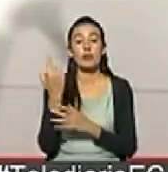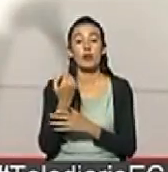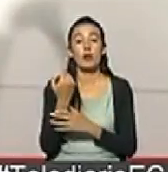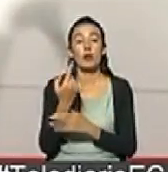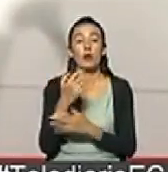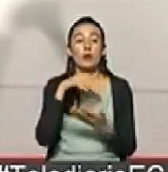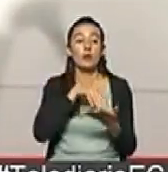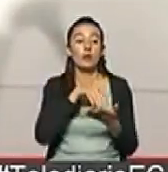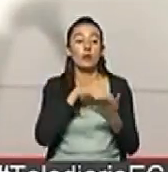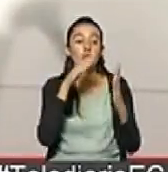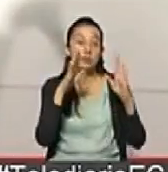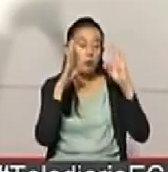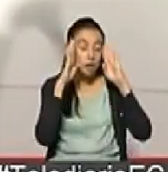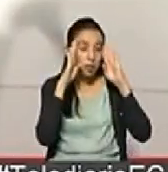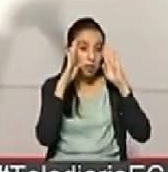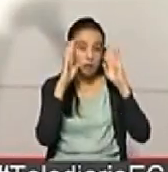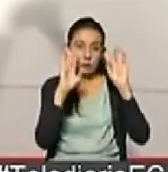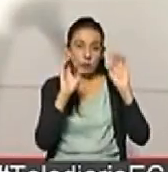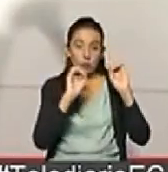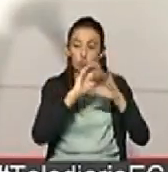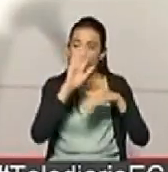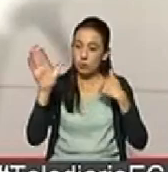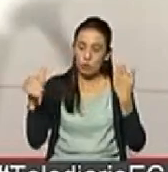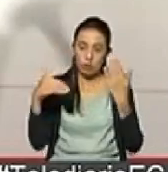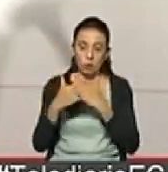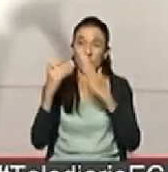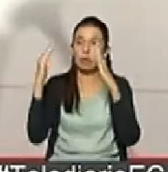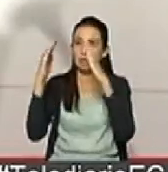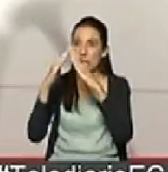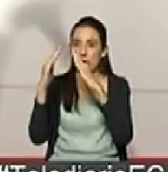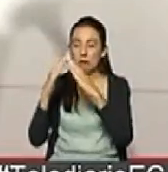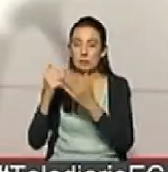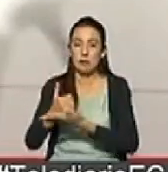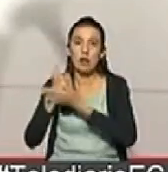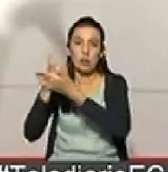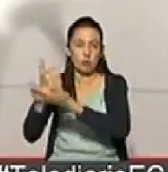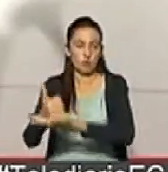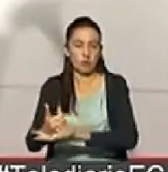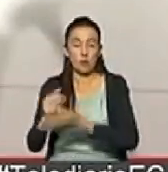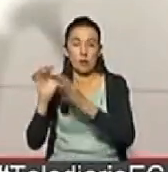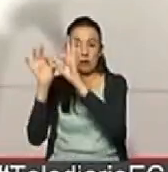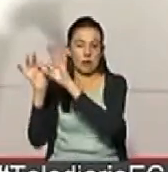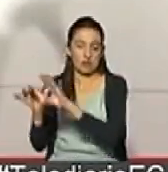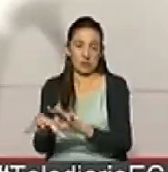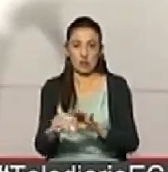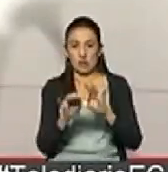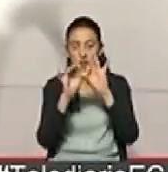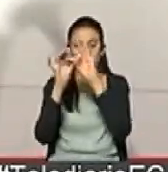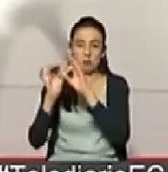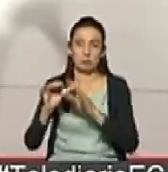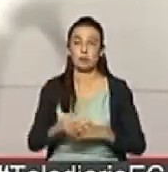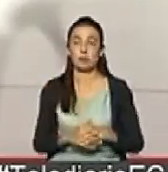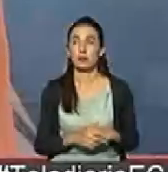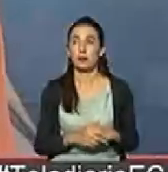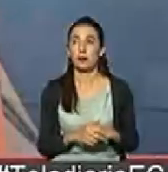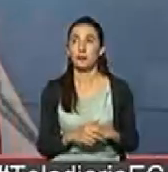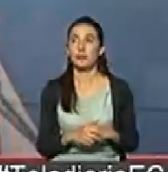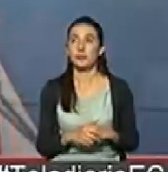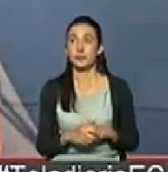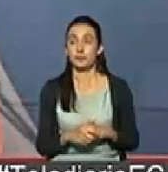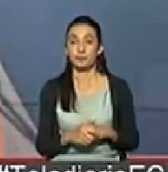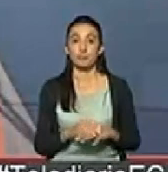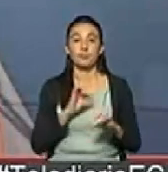que tienen que atender, sino todo. Entonces también se van preparando para lo que son los desafíos de la vida. En las